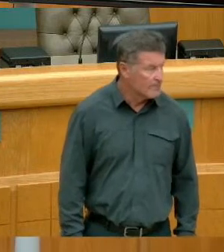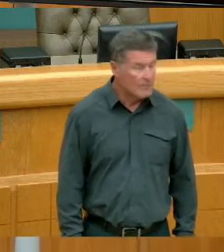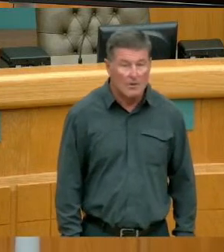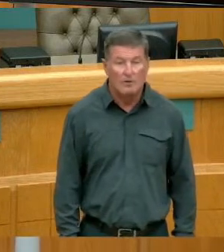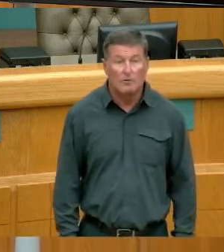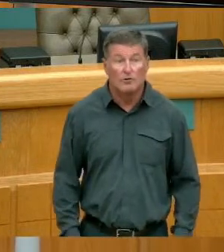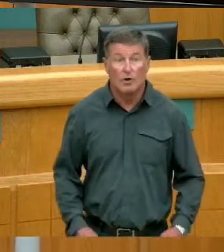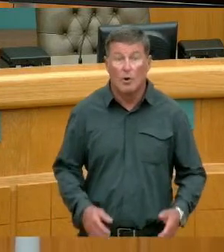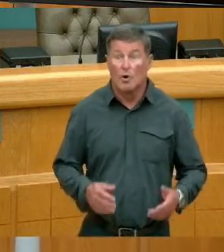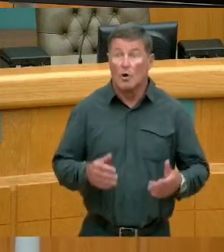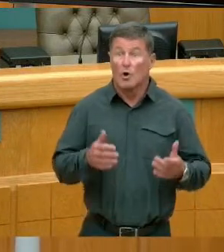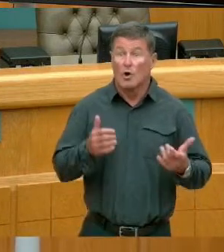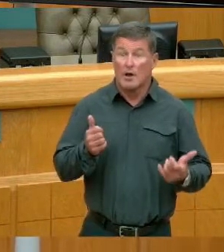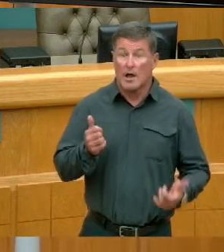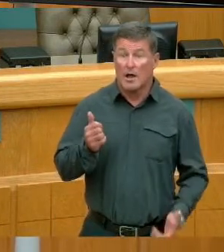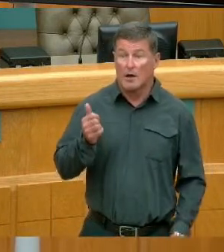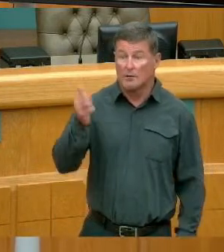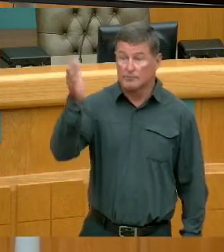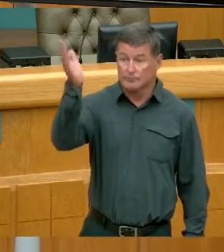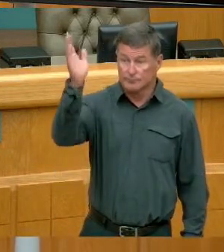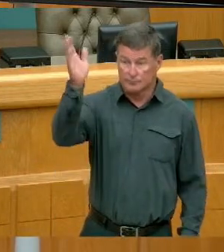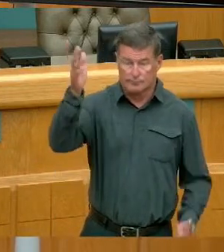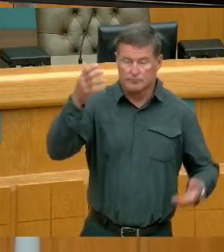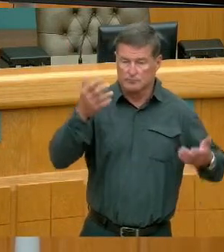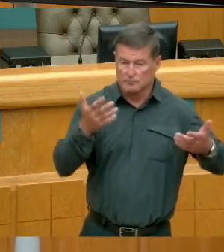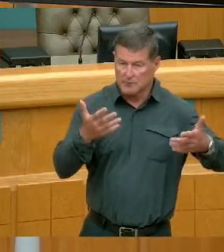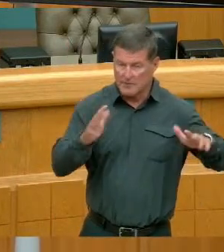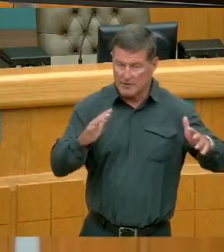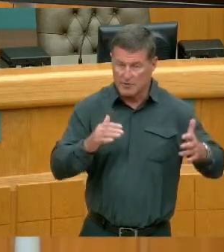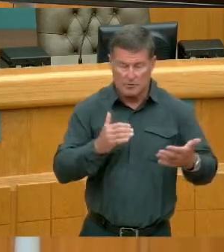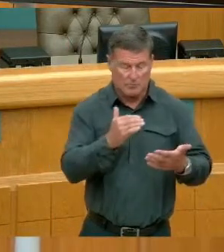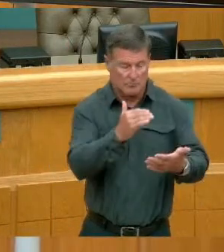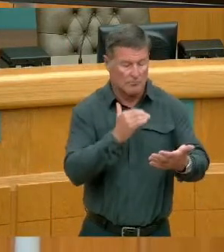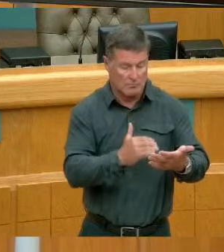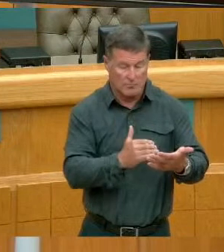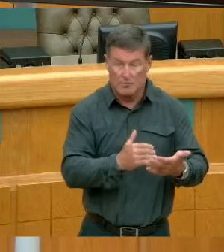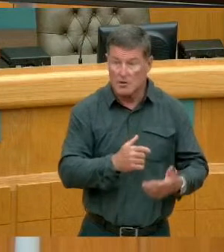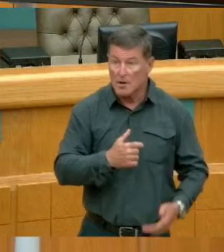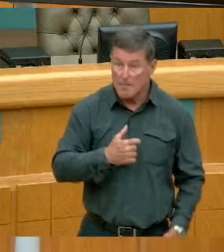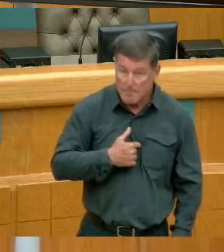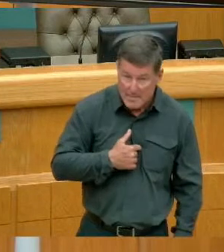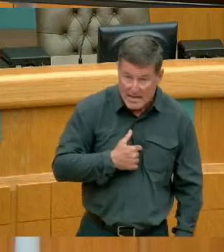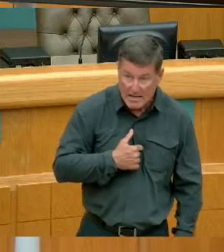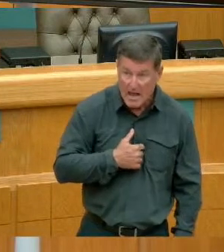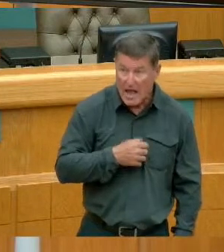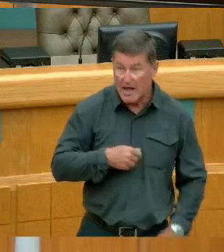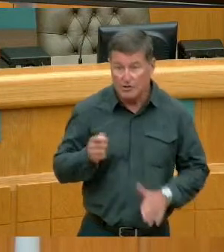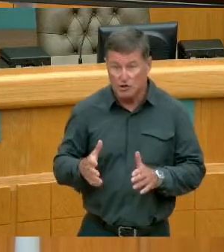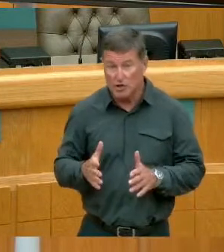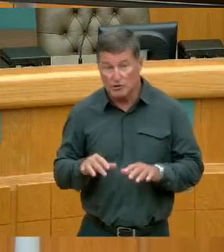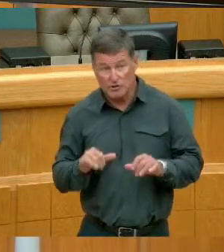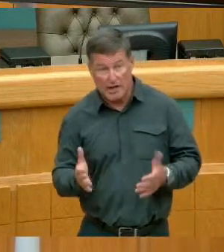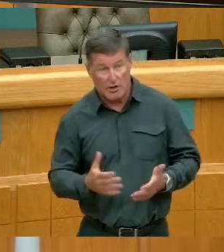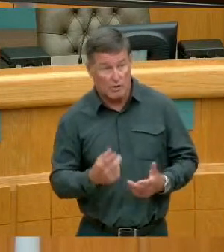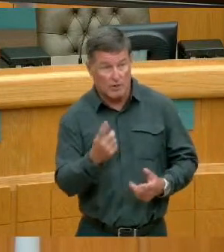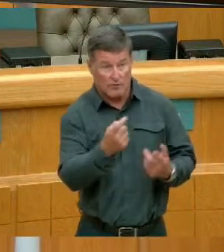Okay, that concludes our prepared remarks for today. The judge and I are here to answer any questions that you may have.